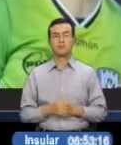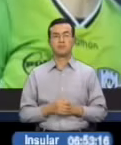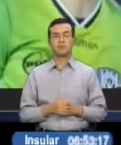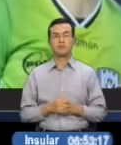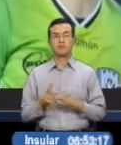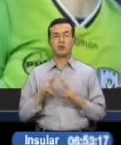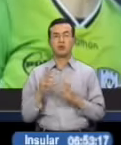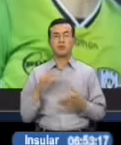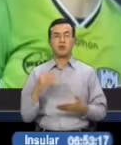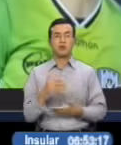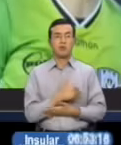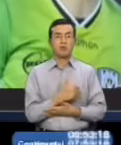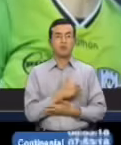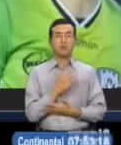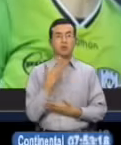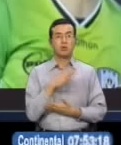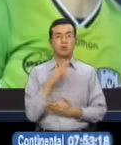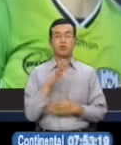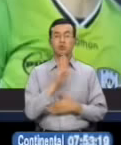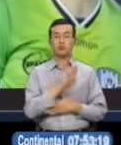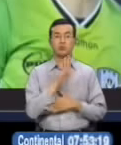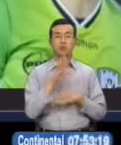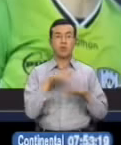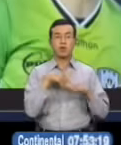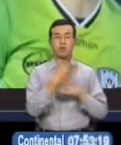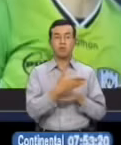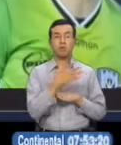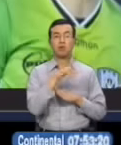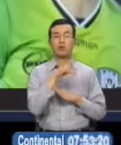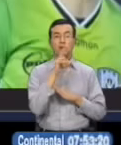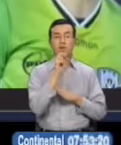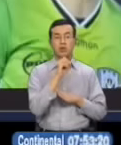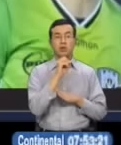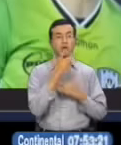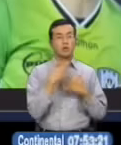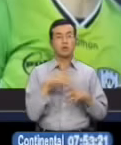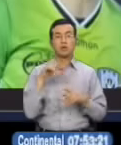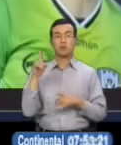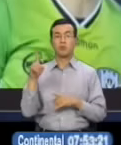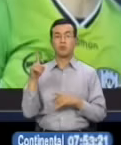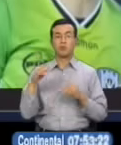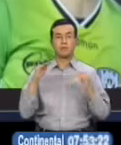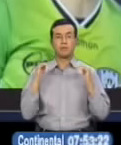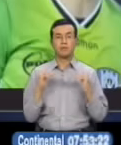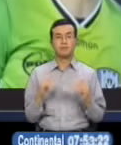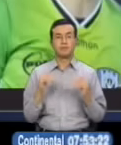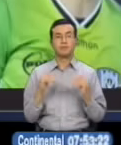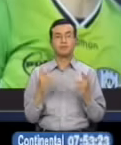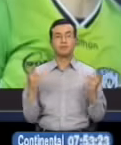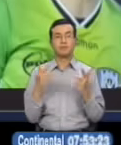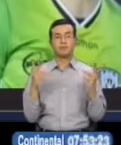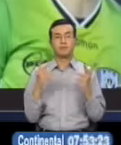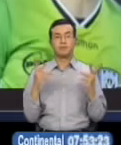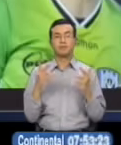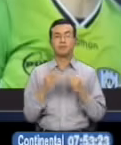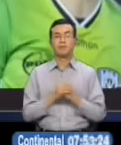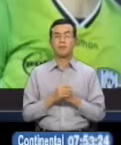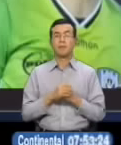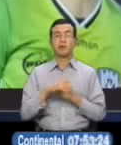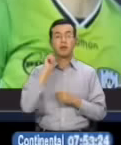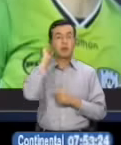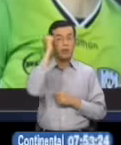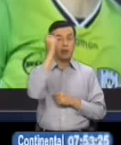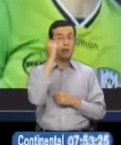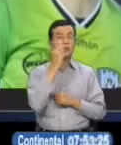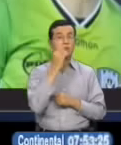En cuanto a recuperaciones alcanzadas fuera de su arco, Librado Ascona lleva ya 30 y Armani una. El guardameta de los Rayados del Valle no ha